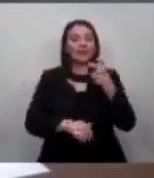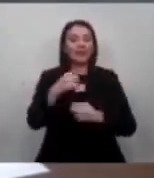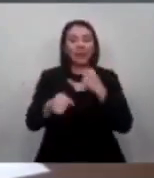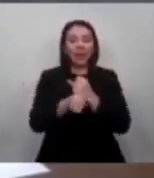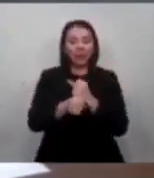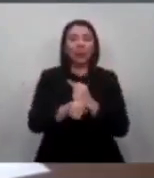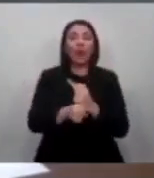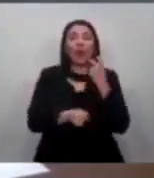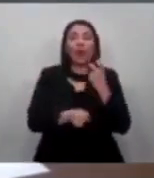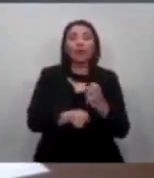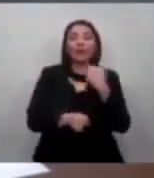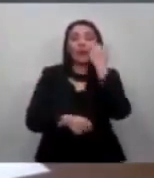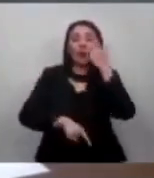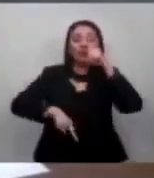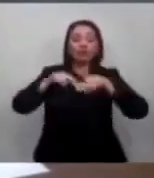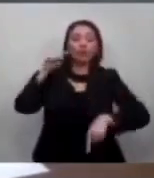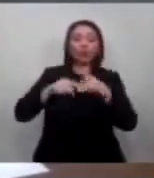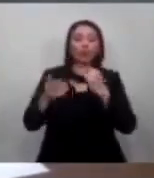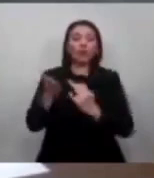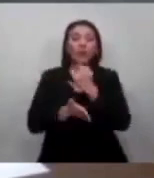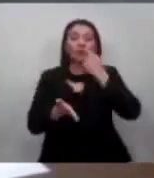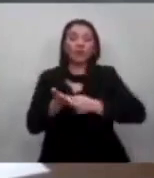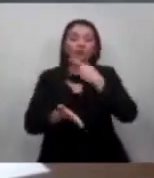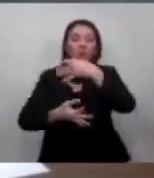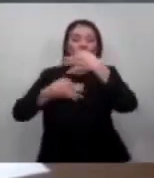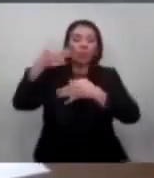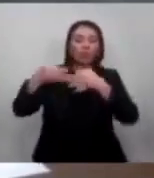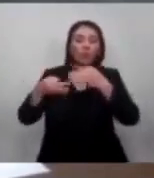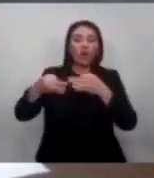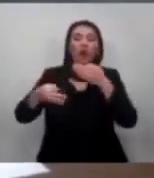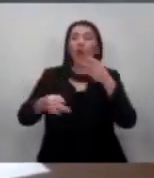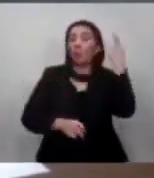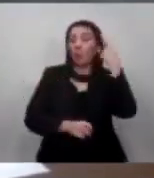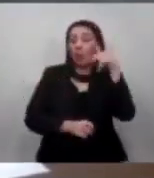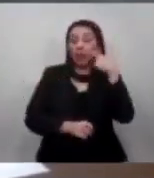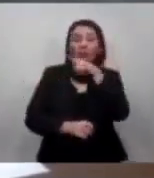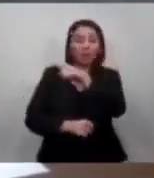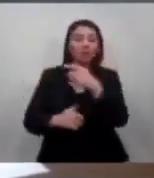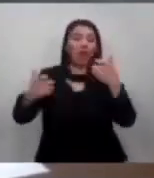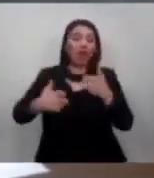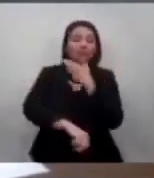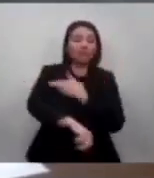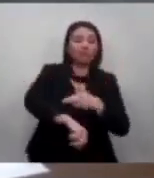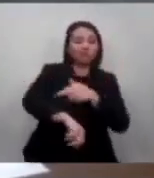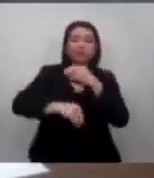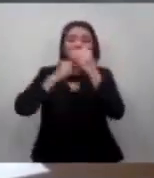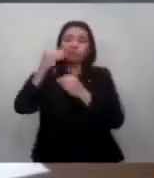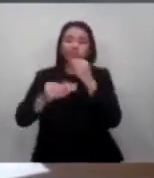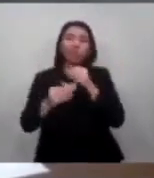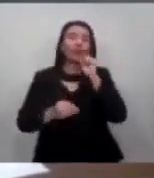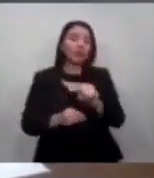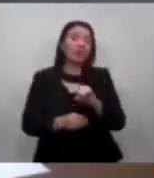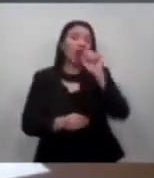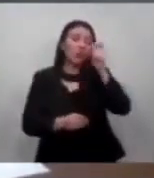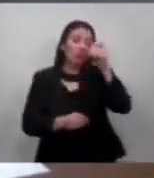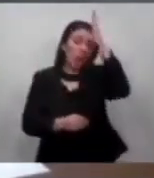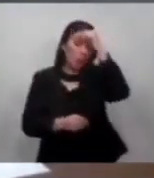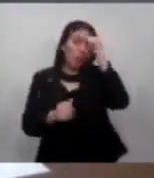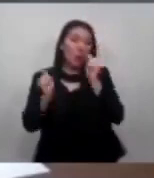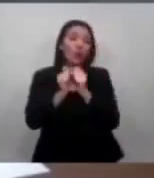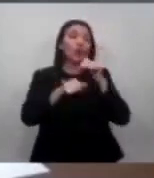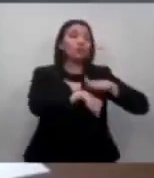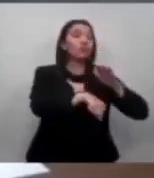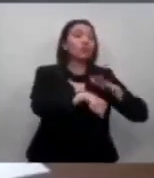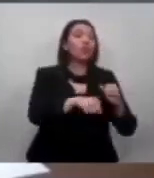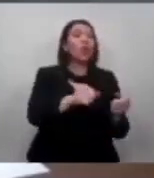año, mediante la cual se controvierte la sentencia del Tribunal Electoral de Puebla, que resolvió que era conforme a derecho no llamar al diputado